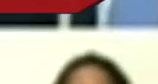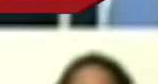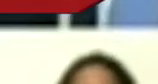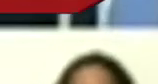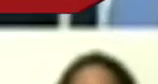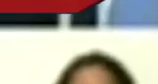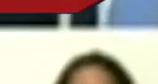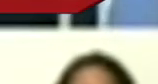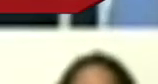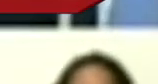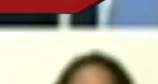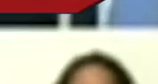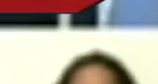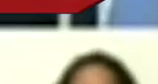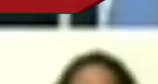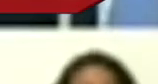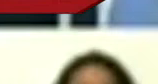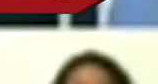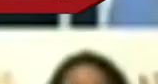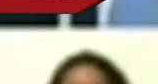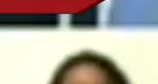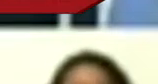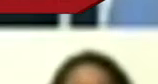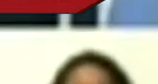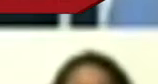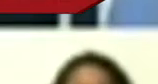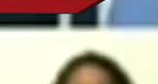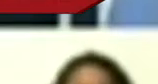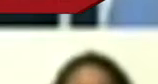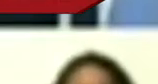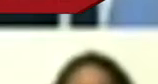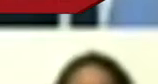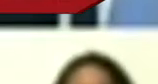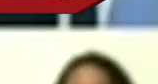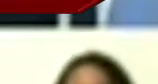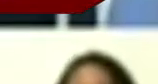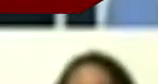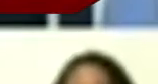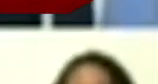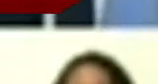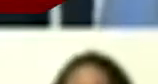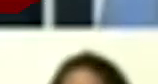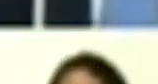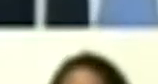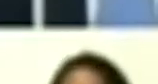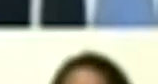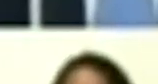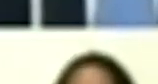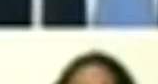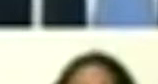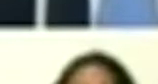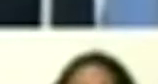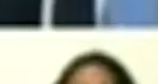coercitivas unilaterales y de otras disposiciones criminales e ilegales, directas e